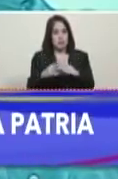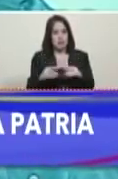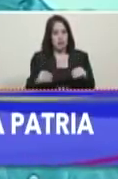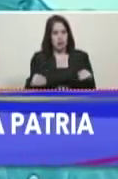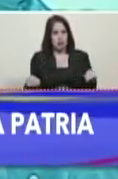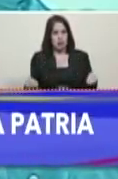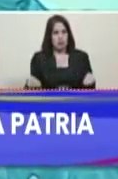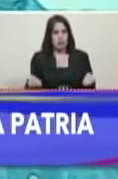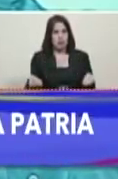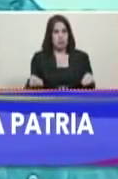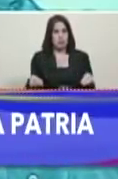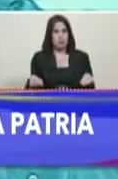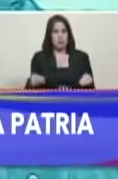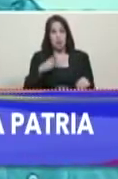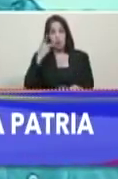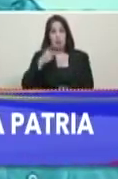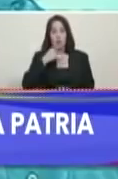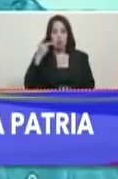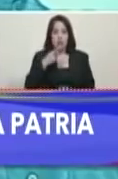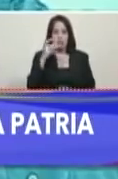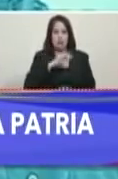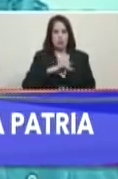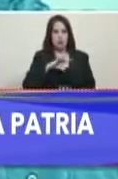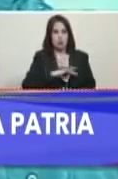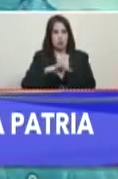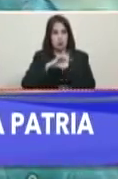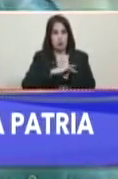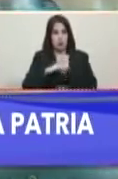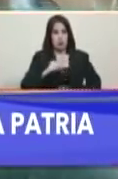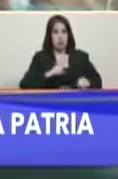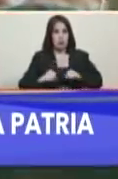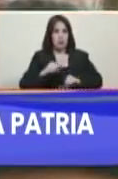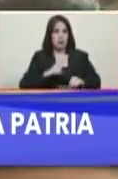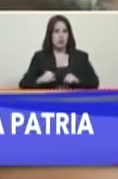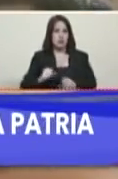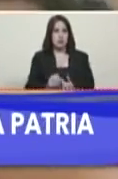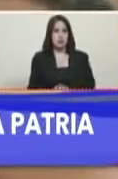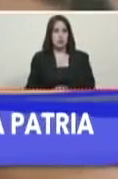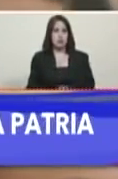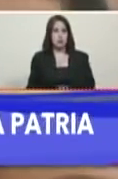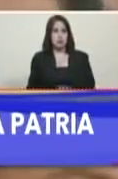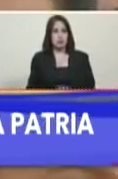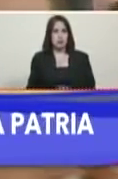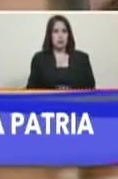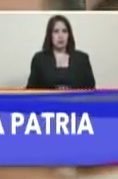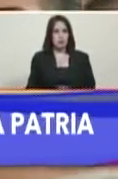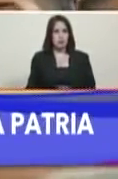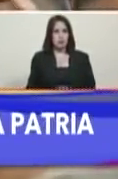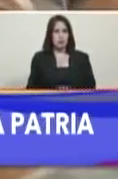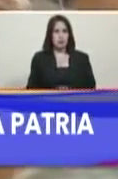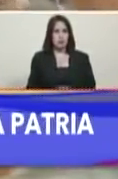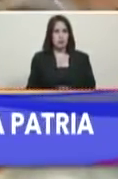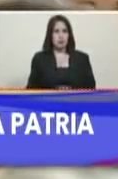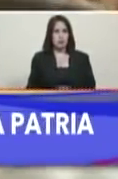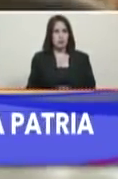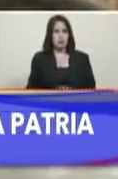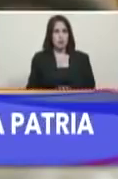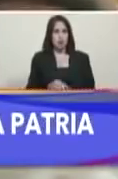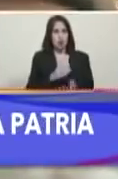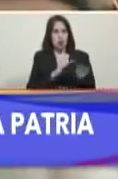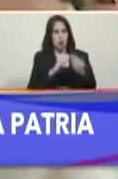territorializar las políticas sociales y las políticas de protección social, pero en el verdadero territorio, comunidad por